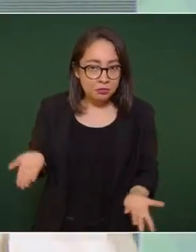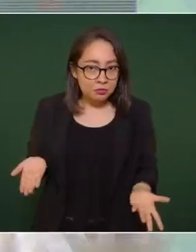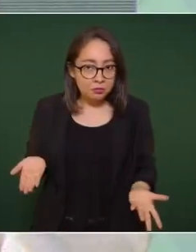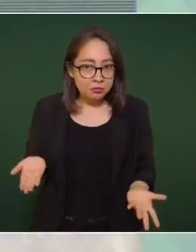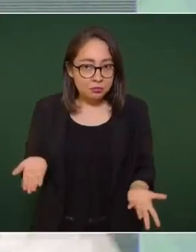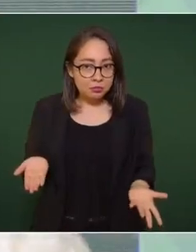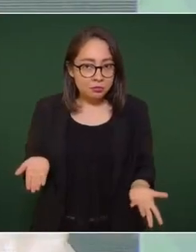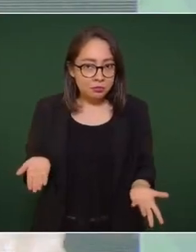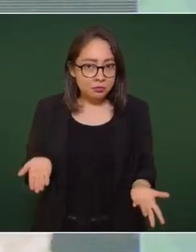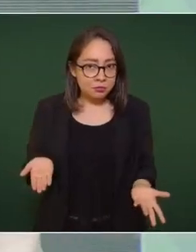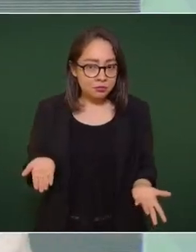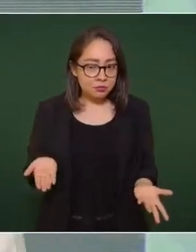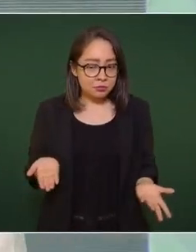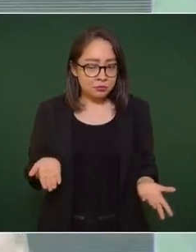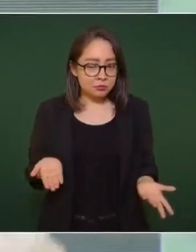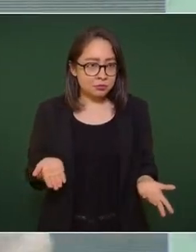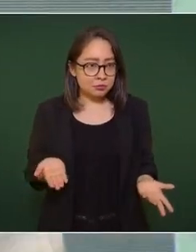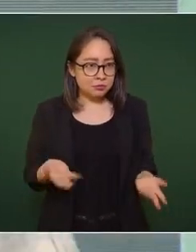cobrando